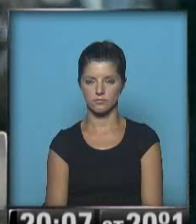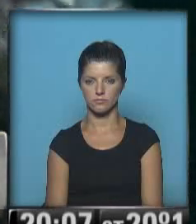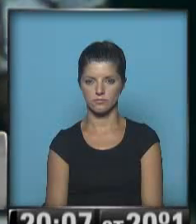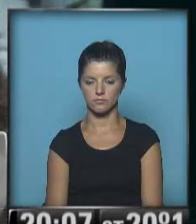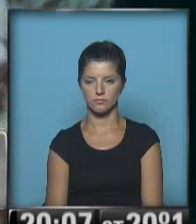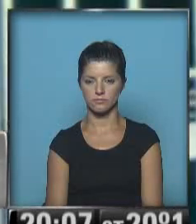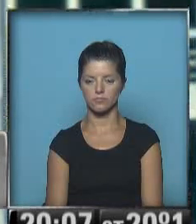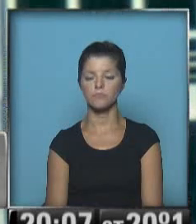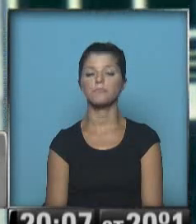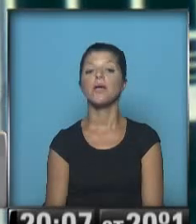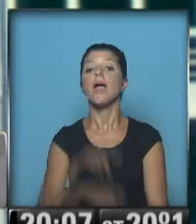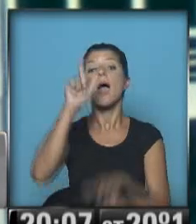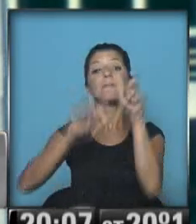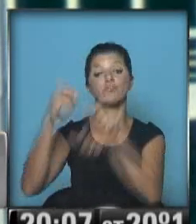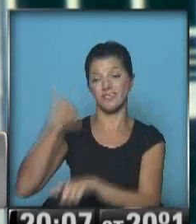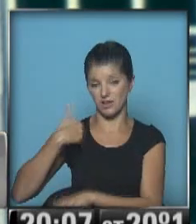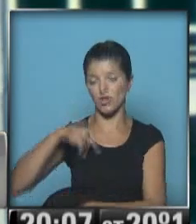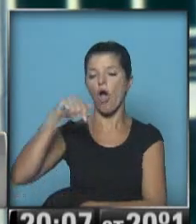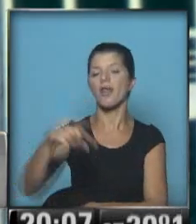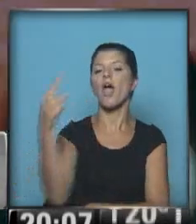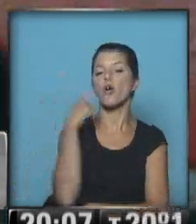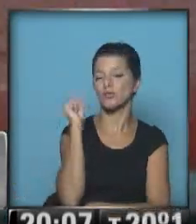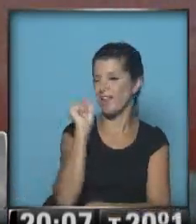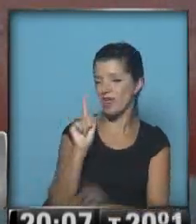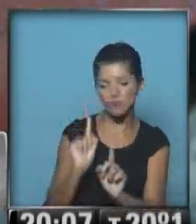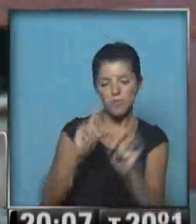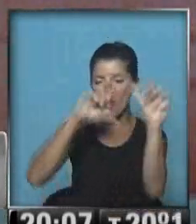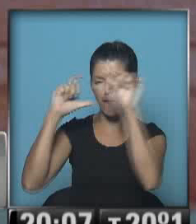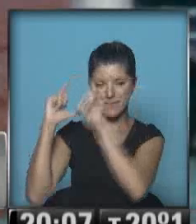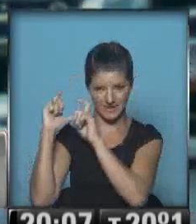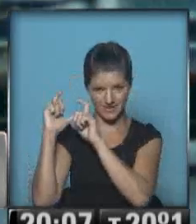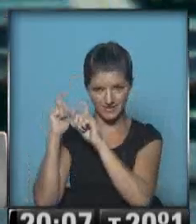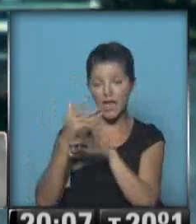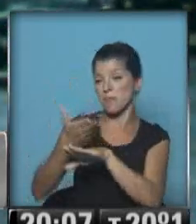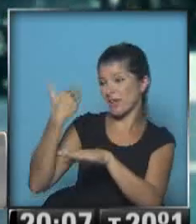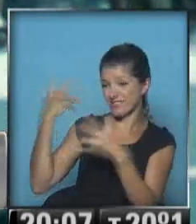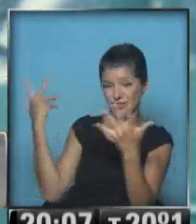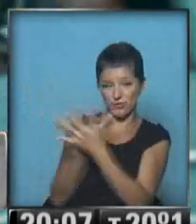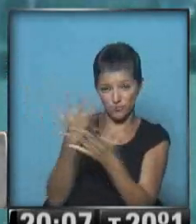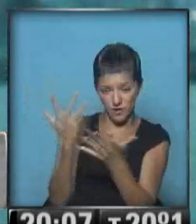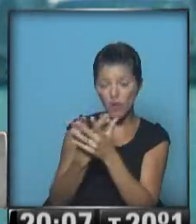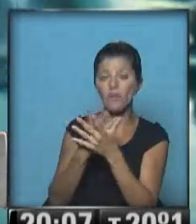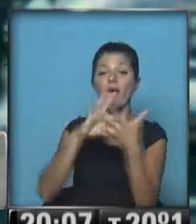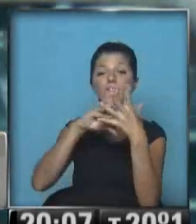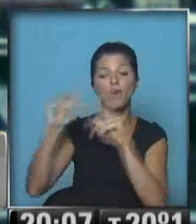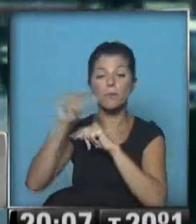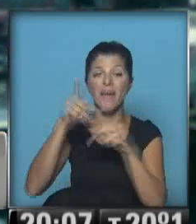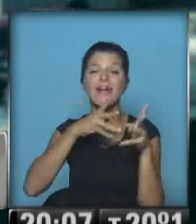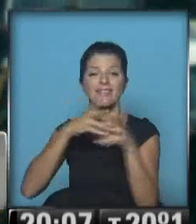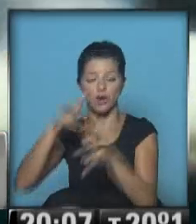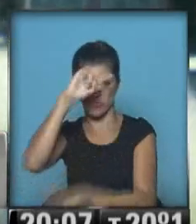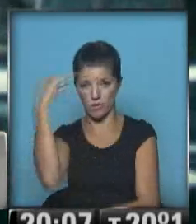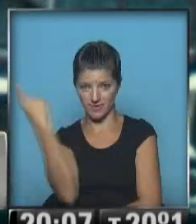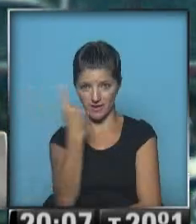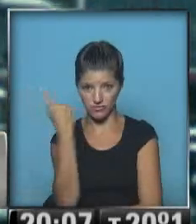paz los argentinos ahora saben por su propia experiencia y sufrimiento de los fines y métodos del terrorismo